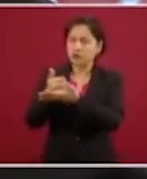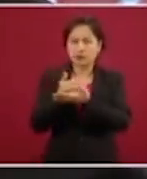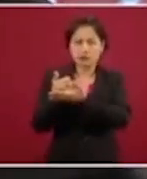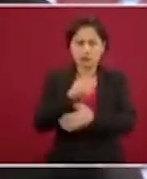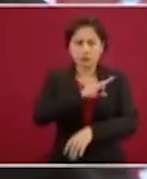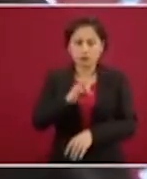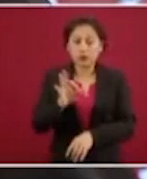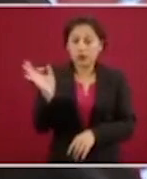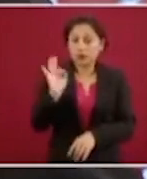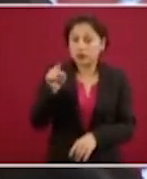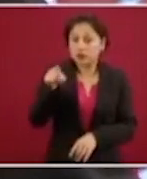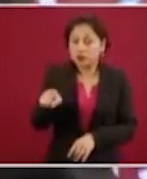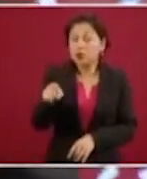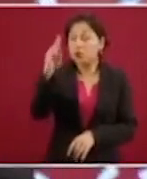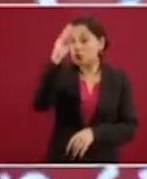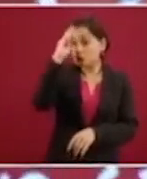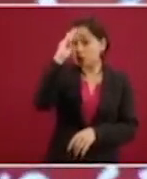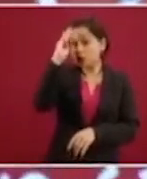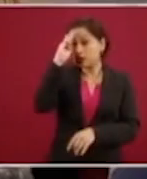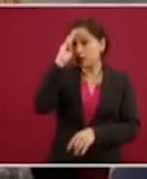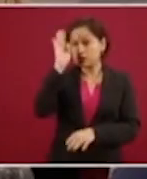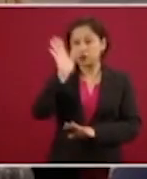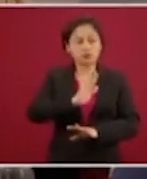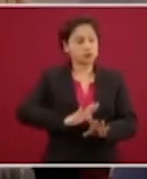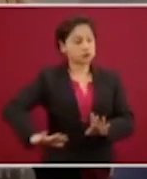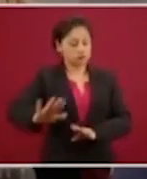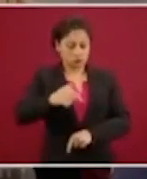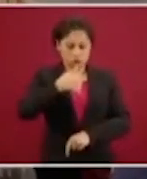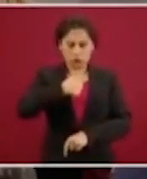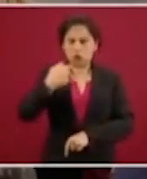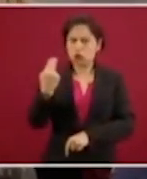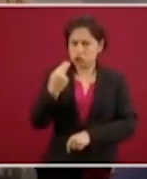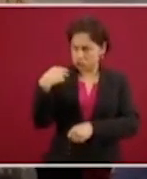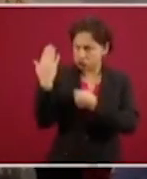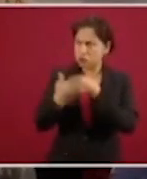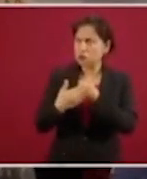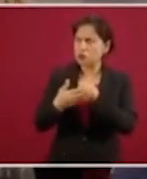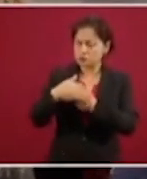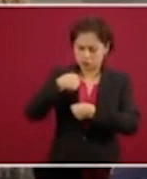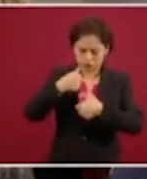crisis y dices, nadie va a exportar porque yo lo necesito en el futuro,